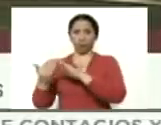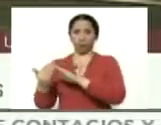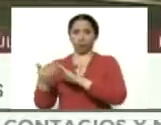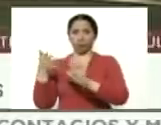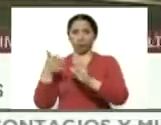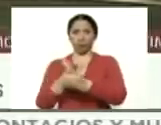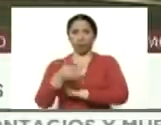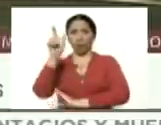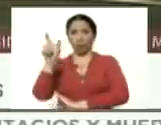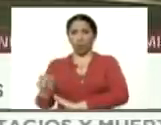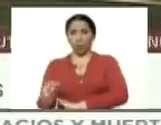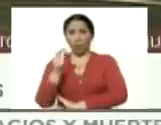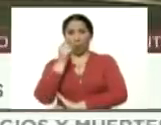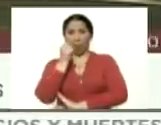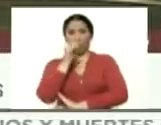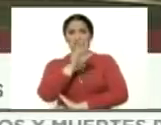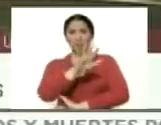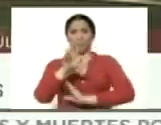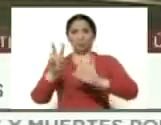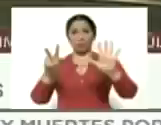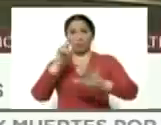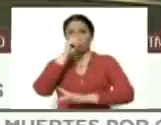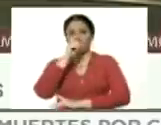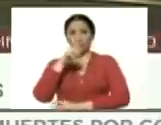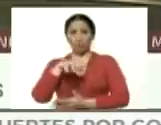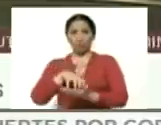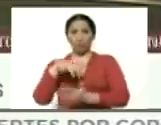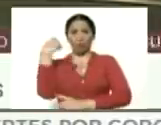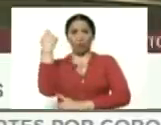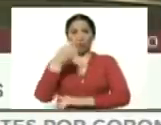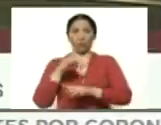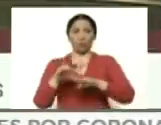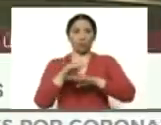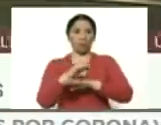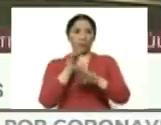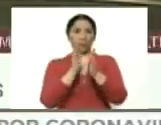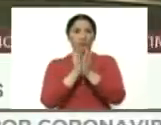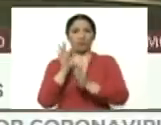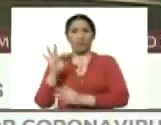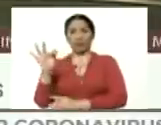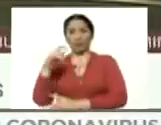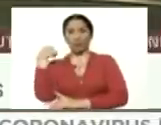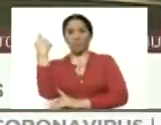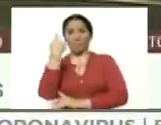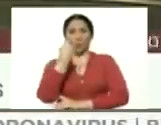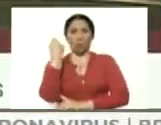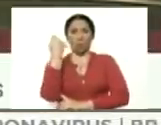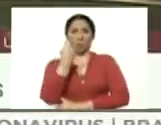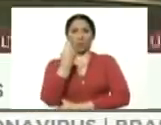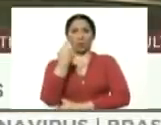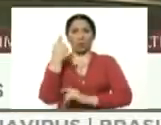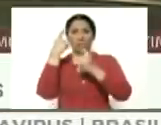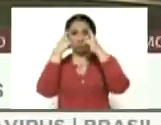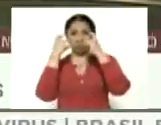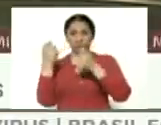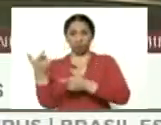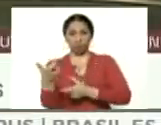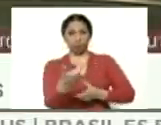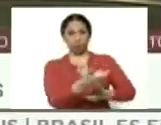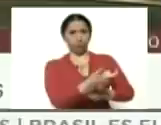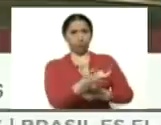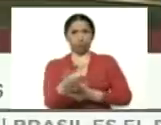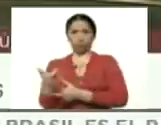a un hombre de 57 años del estado Apure, municipio San Fernando de Apure, es de profesión bombero,